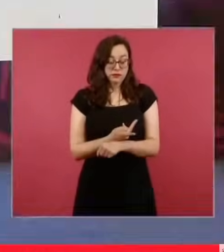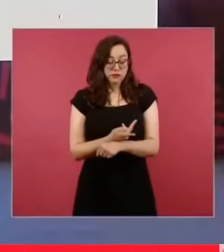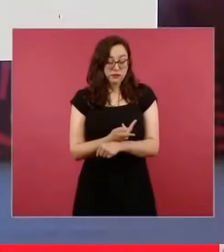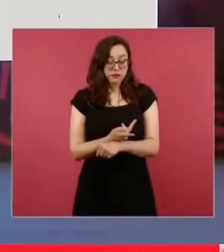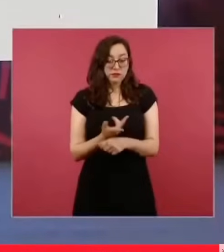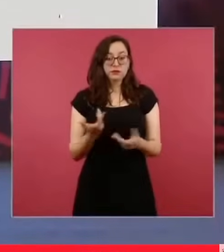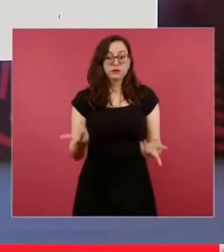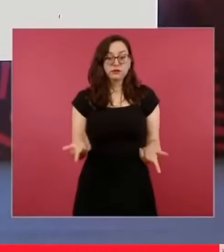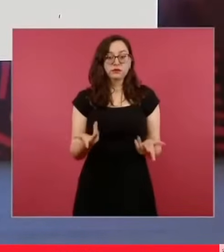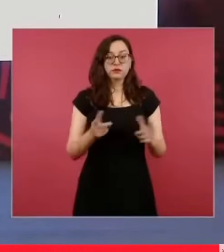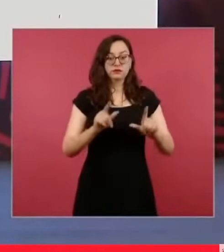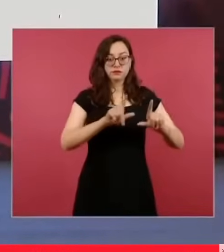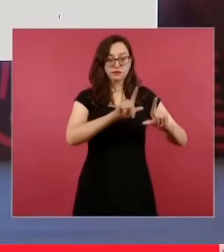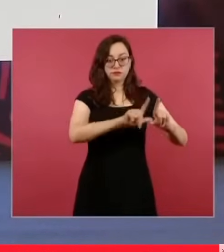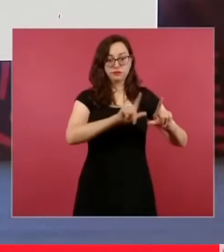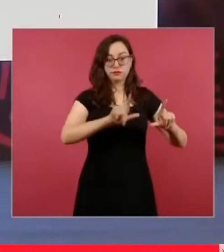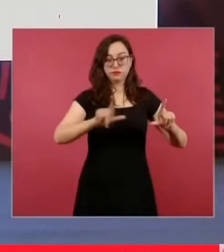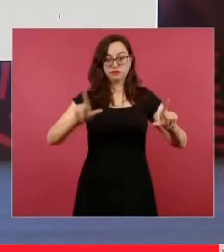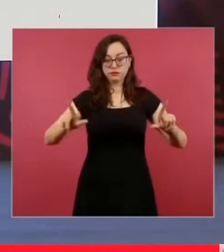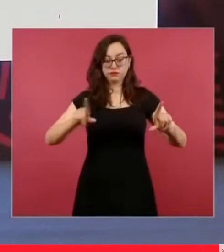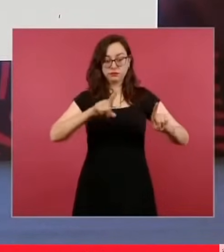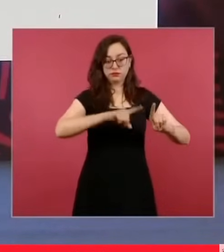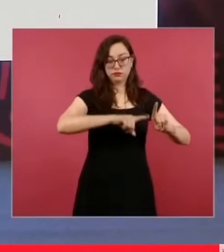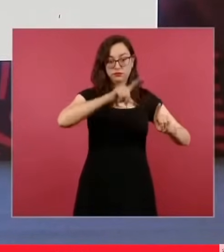es esta tabla.